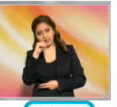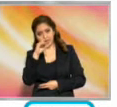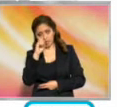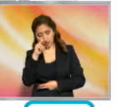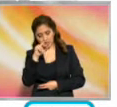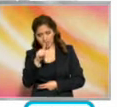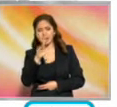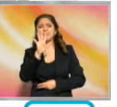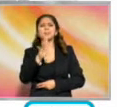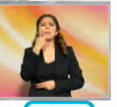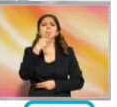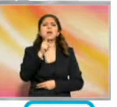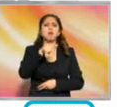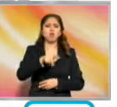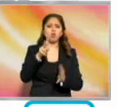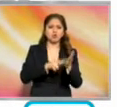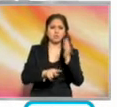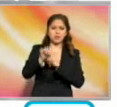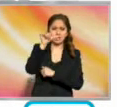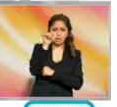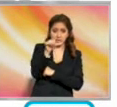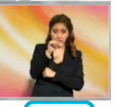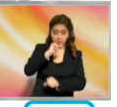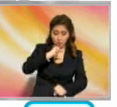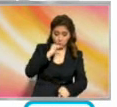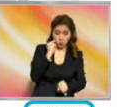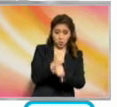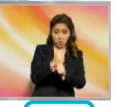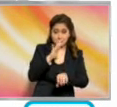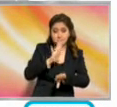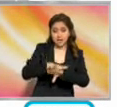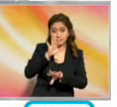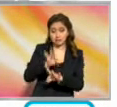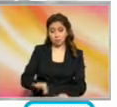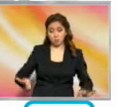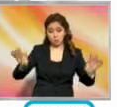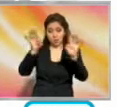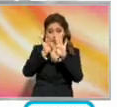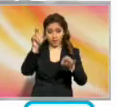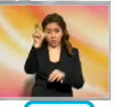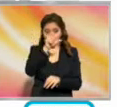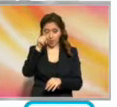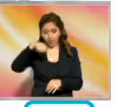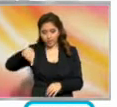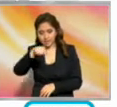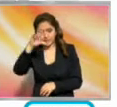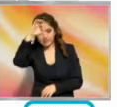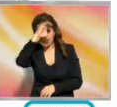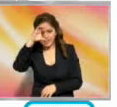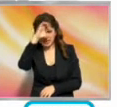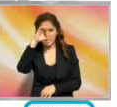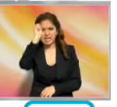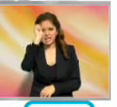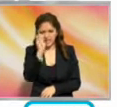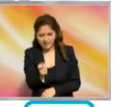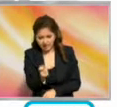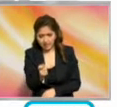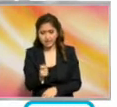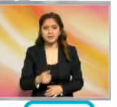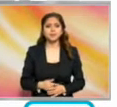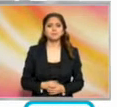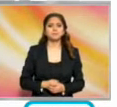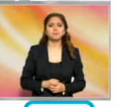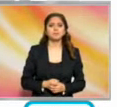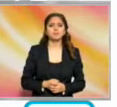más interesantes y fundamentales hallazgos, quizás de la historia de la ciencia, definitivamente, que es o sea, la